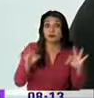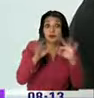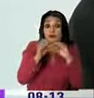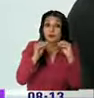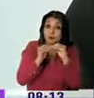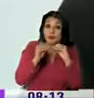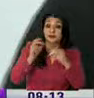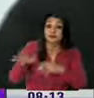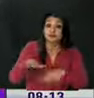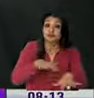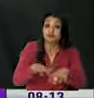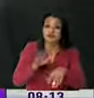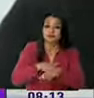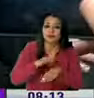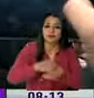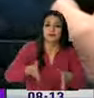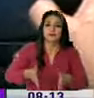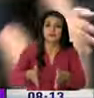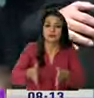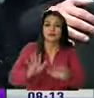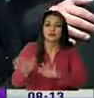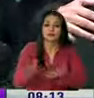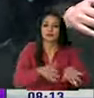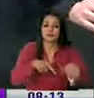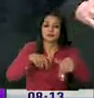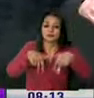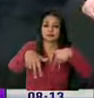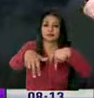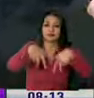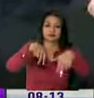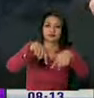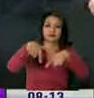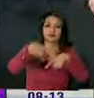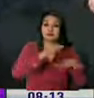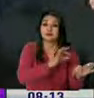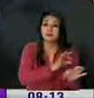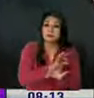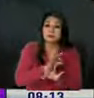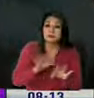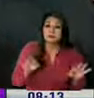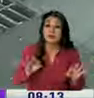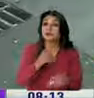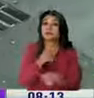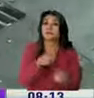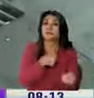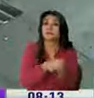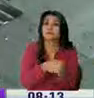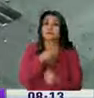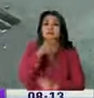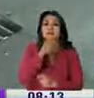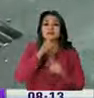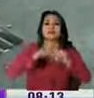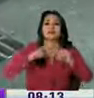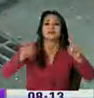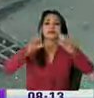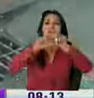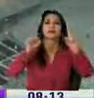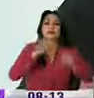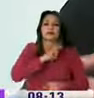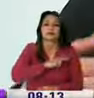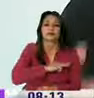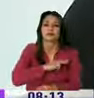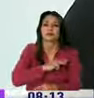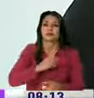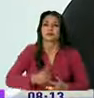gracias a la peatonización de vías. Para la realización de esta mega minga se contó con la colaboración de varias entidades del municipio.